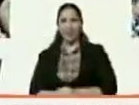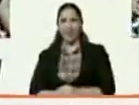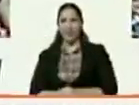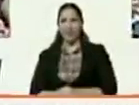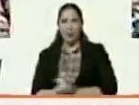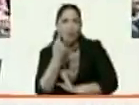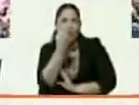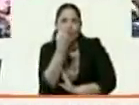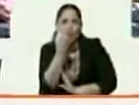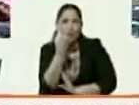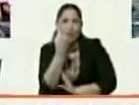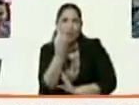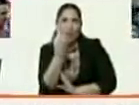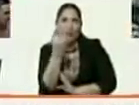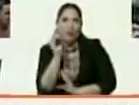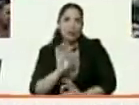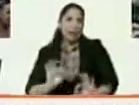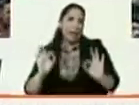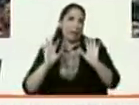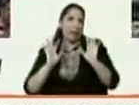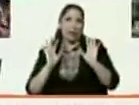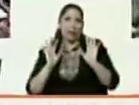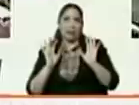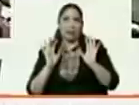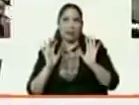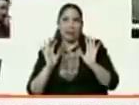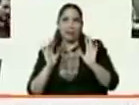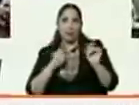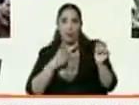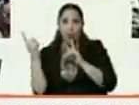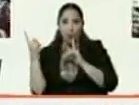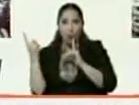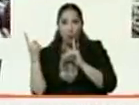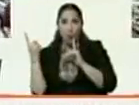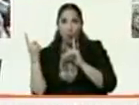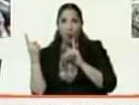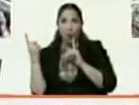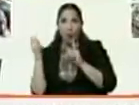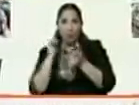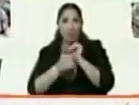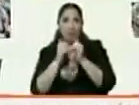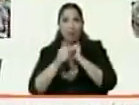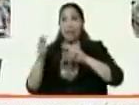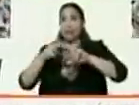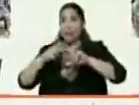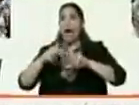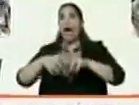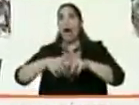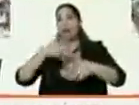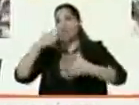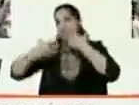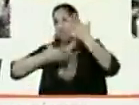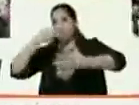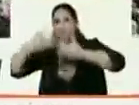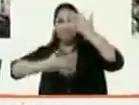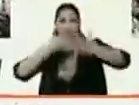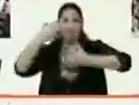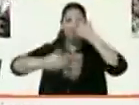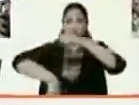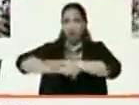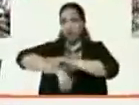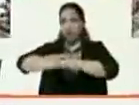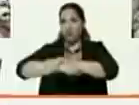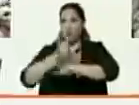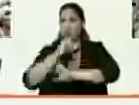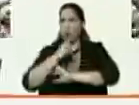Uno nada más allá de los tiburones. Se mudó. ¿Y del Deportivo Táchira hay fanáticos aquí? Como que no